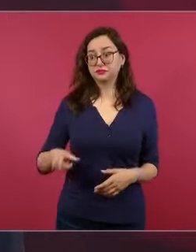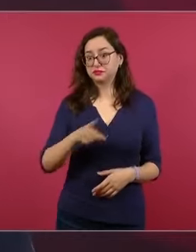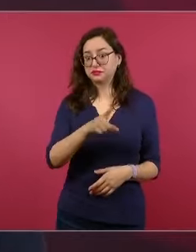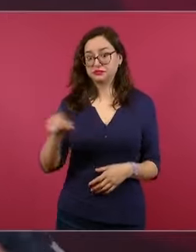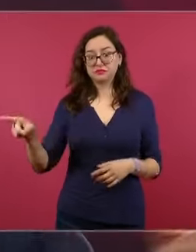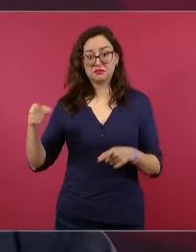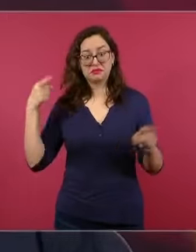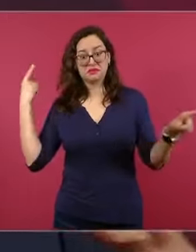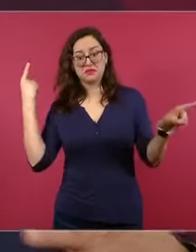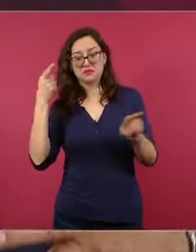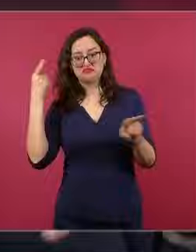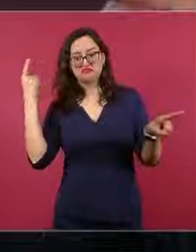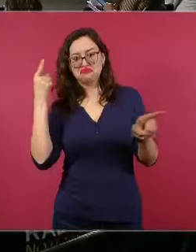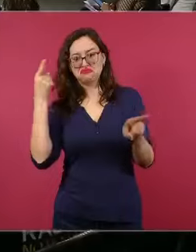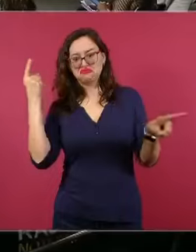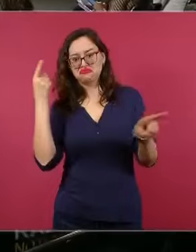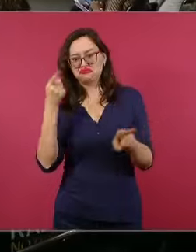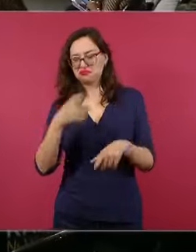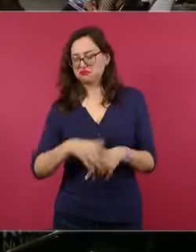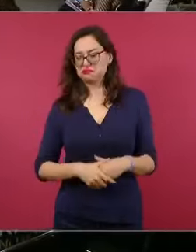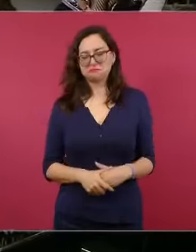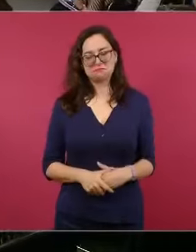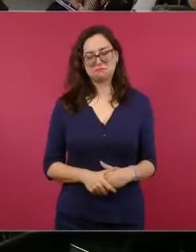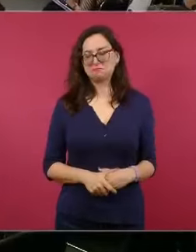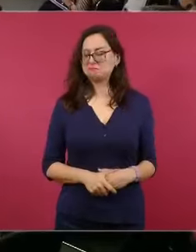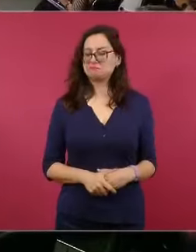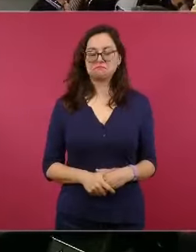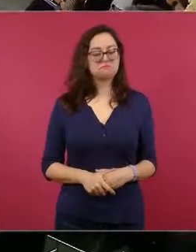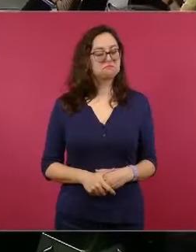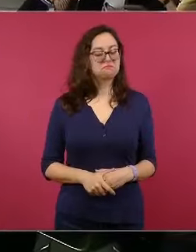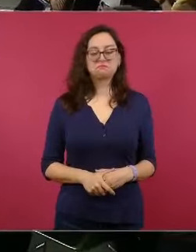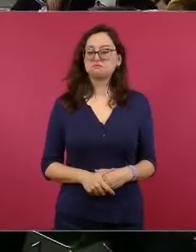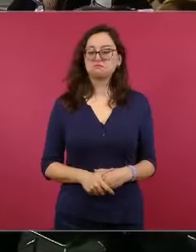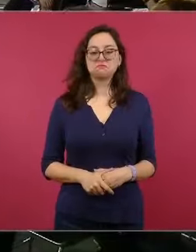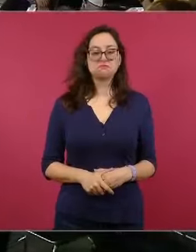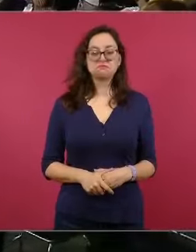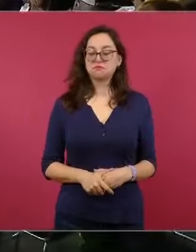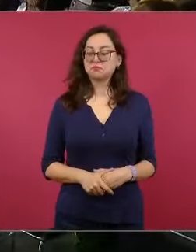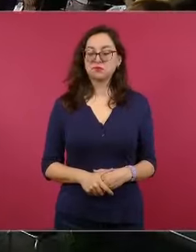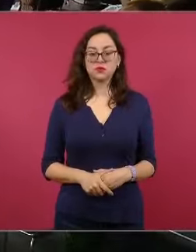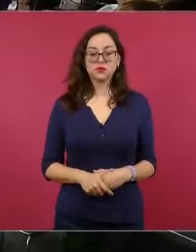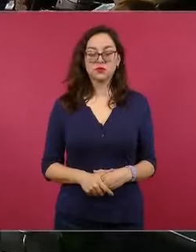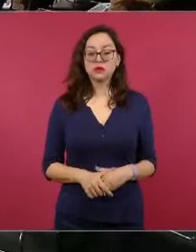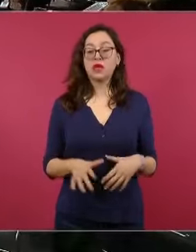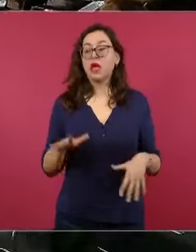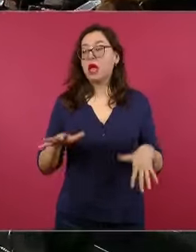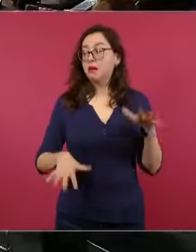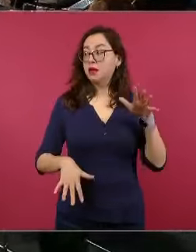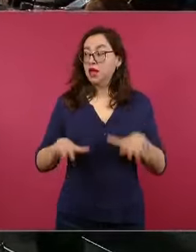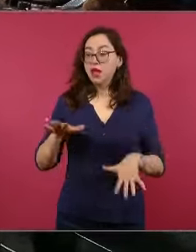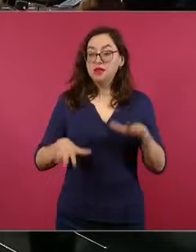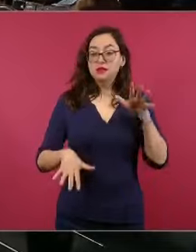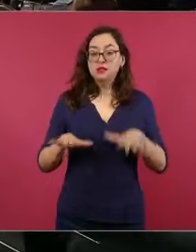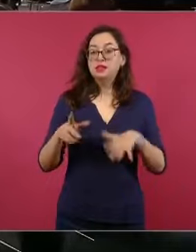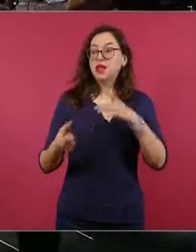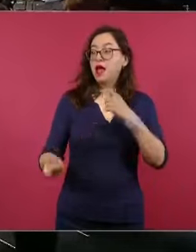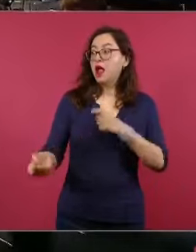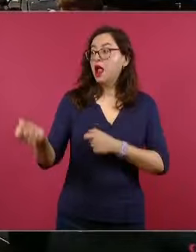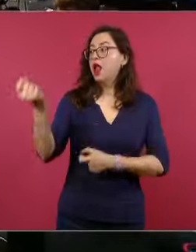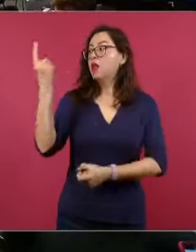A lo mejor por ahí alguien de los medios independientes pero de